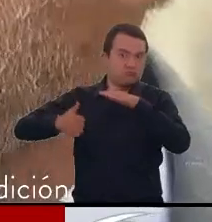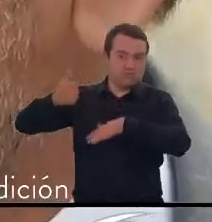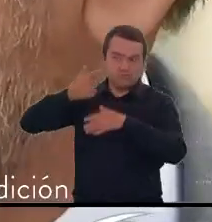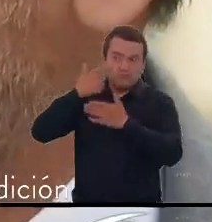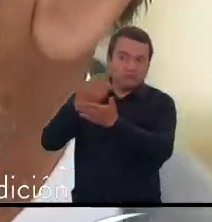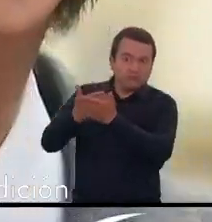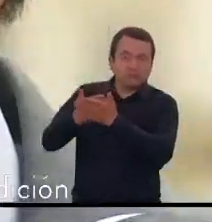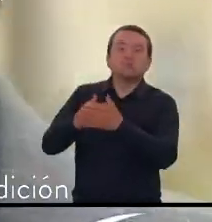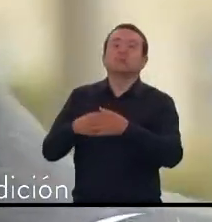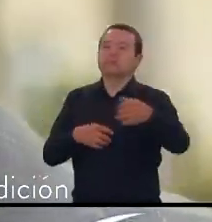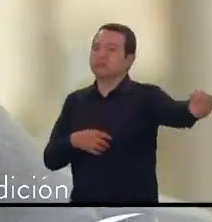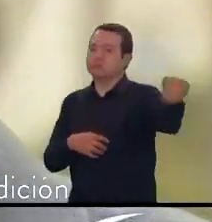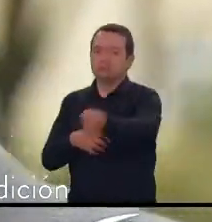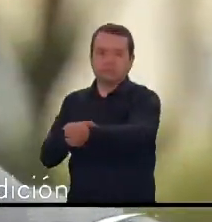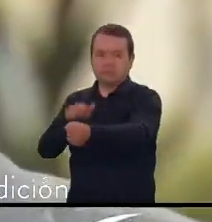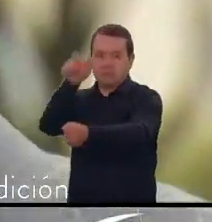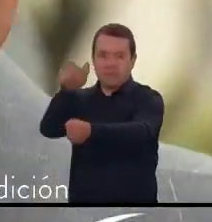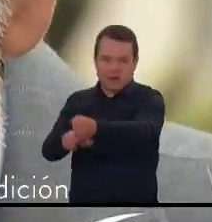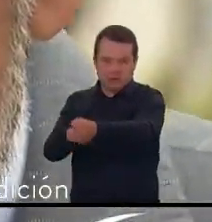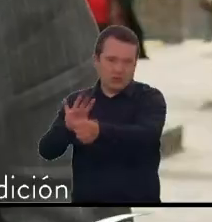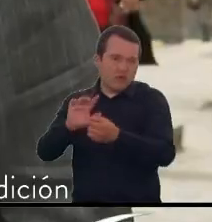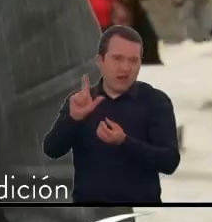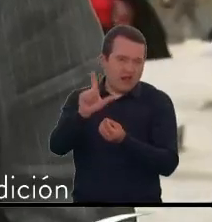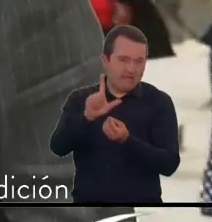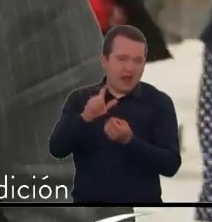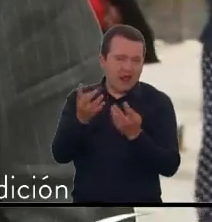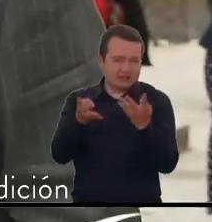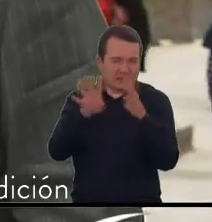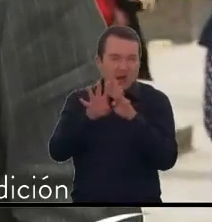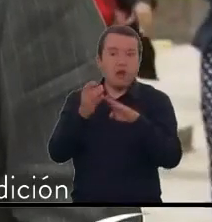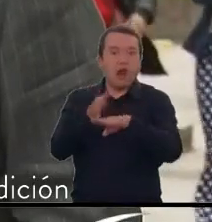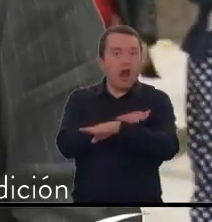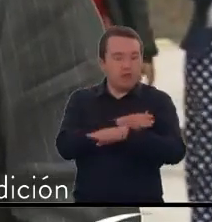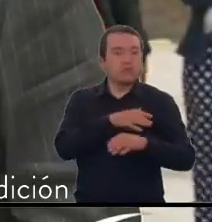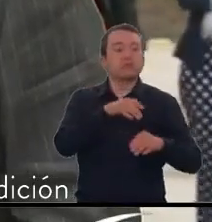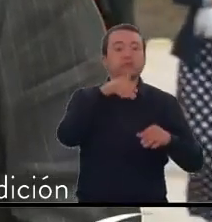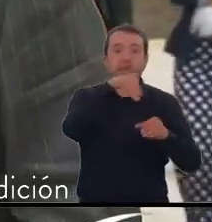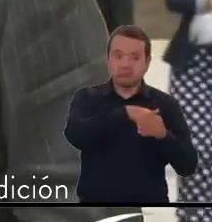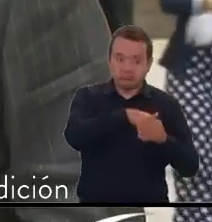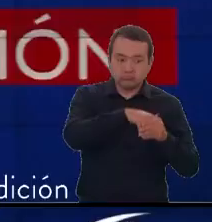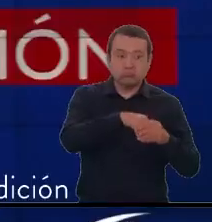del senador liberal que fue reelegido en su curul en las pasadas elecciones legislativas.